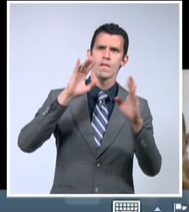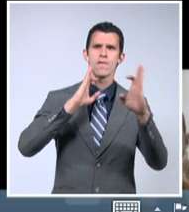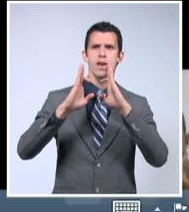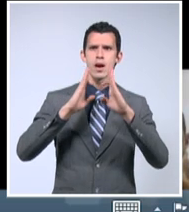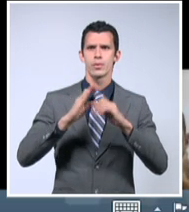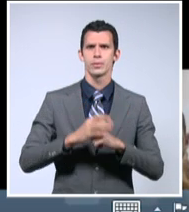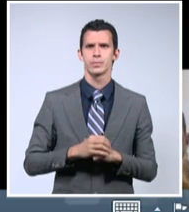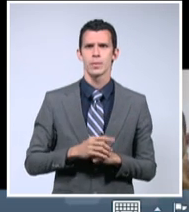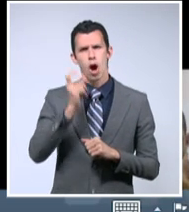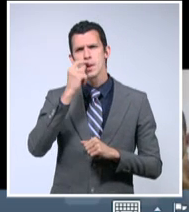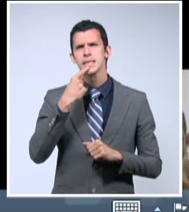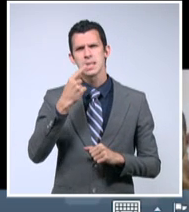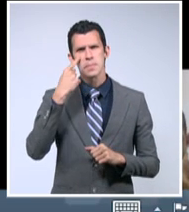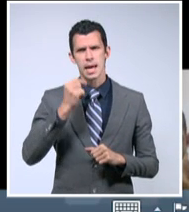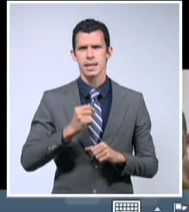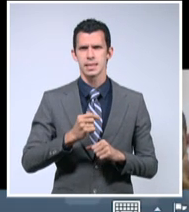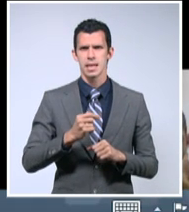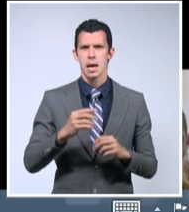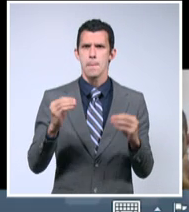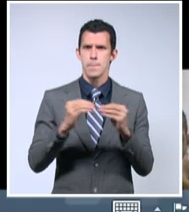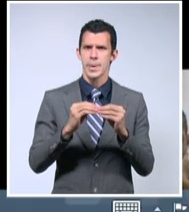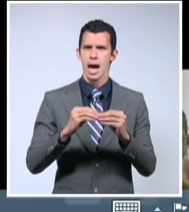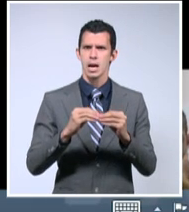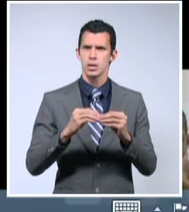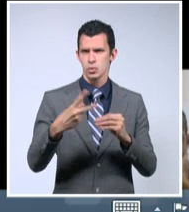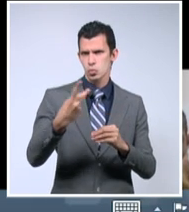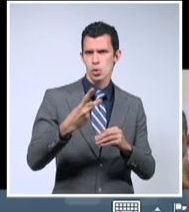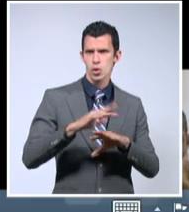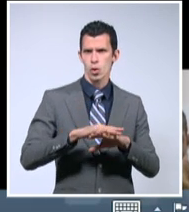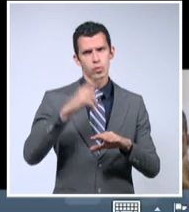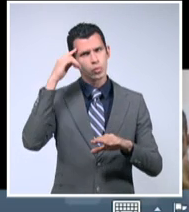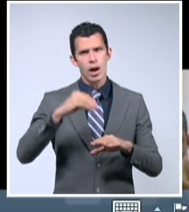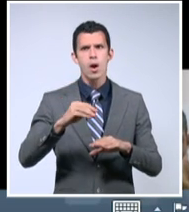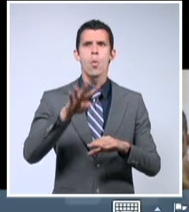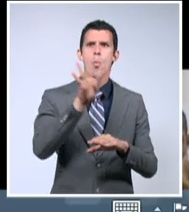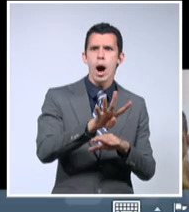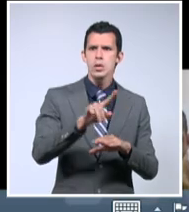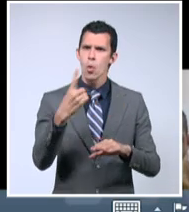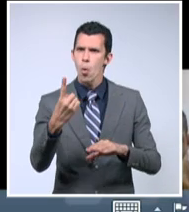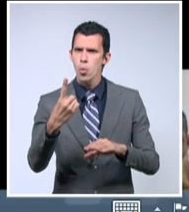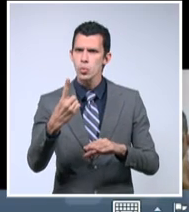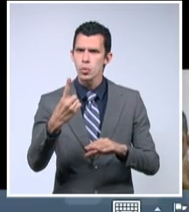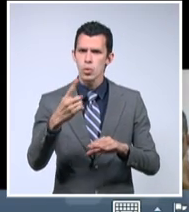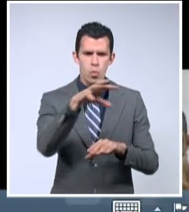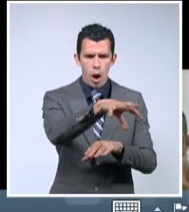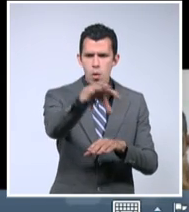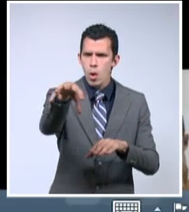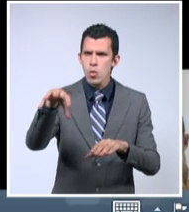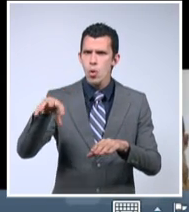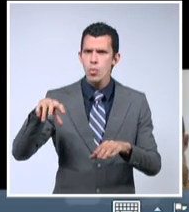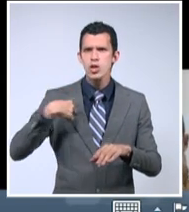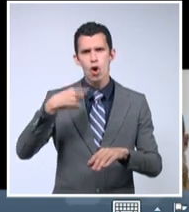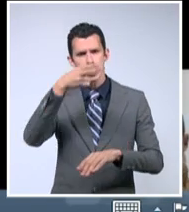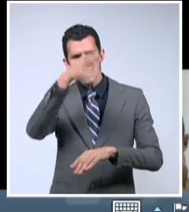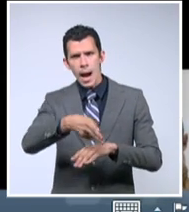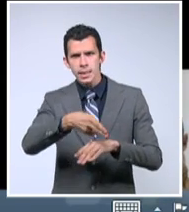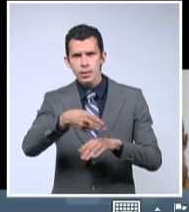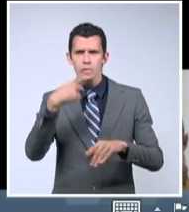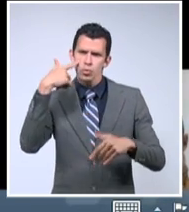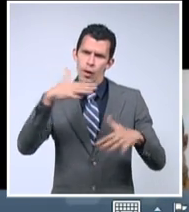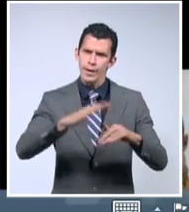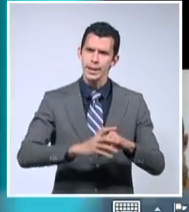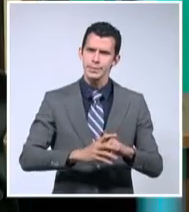es 4-1, como yo te digo, en donde yo te diga, y tú verás como el cangrejo va para